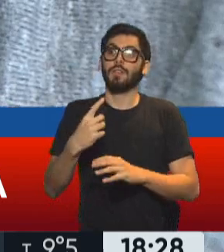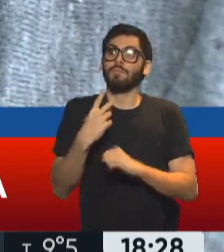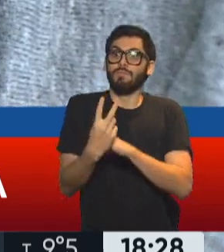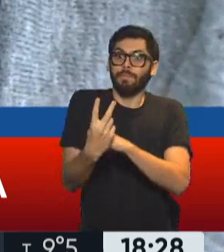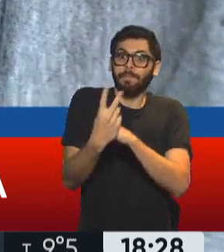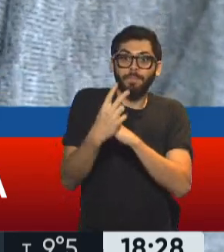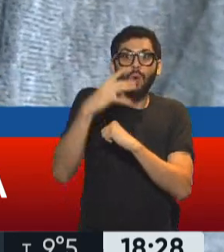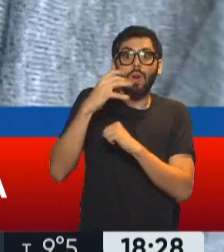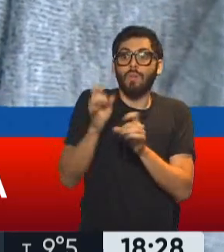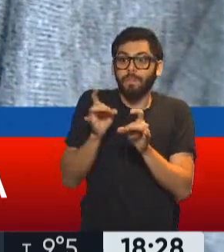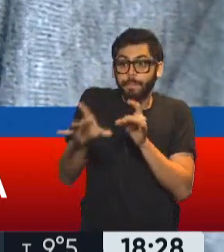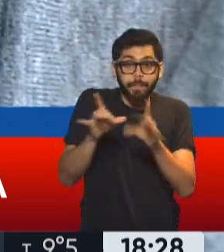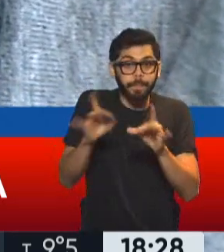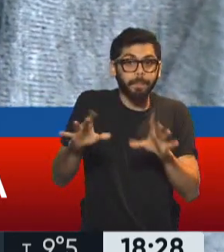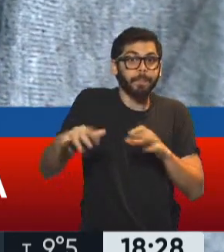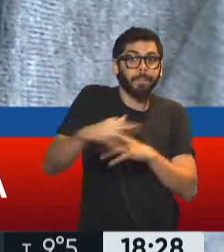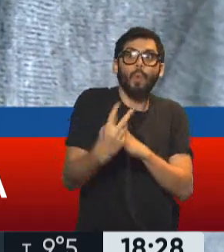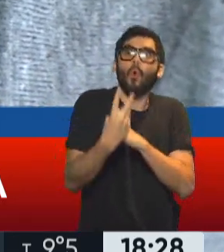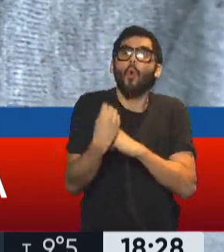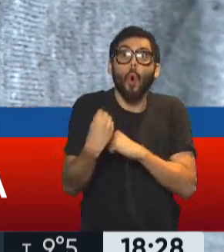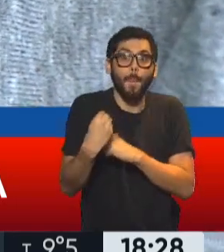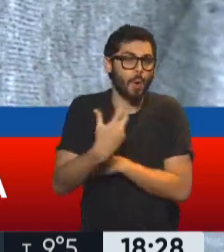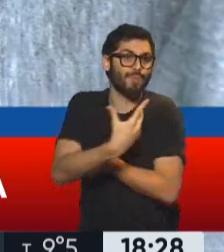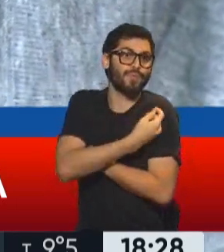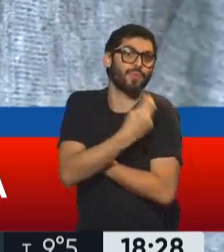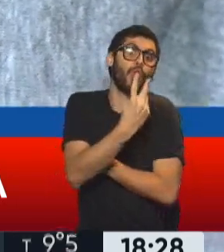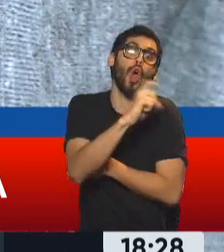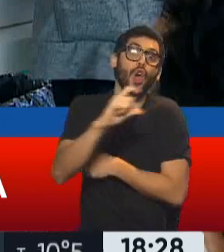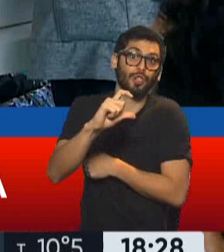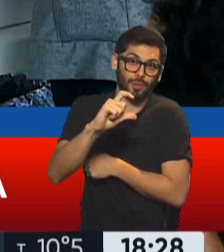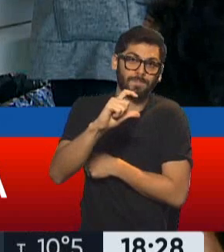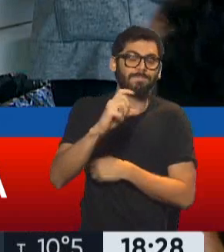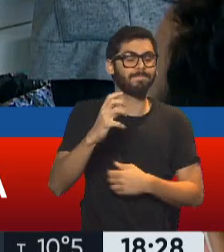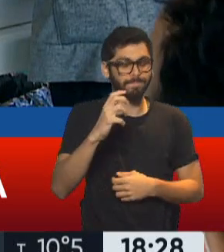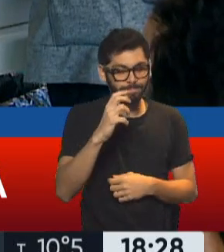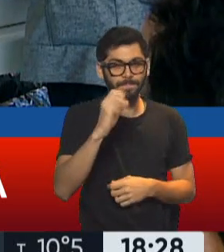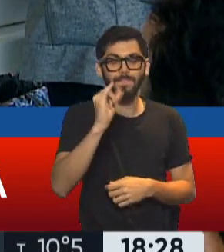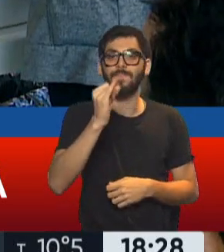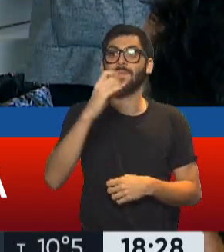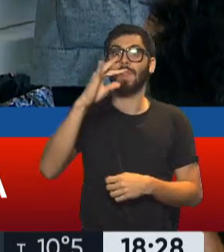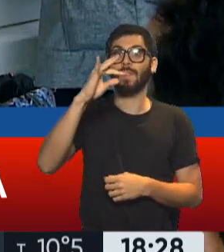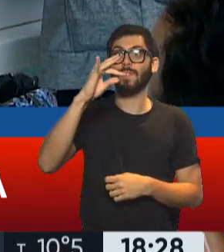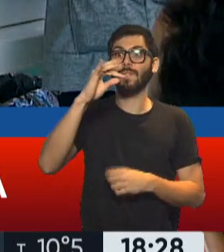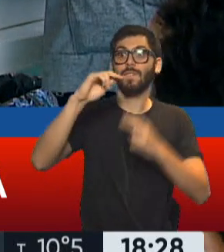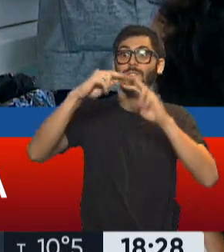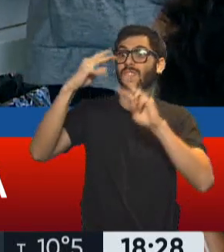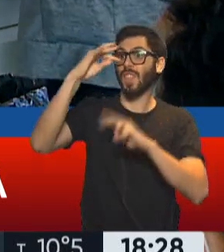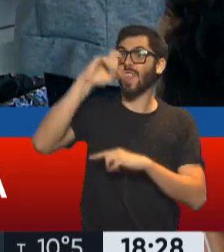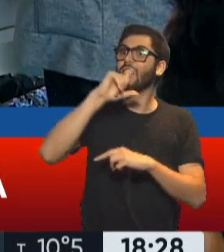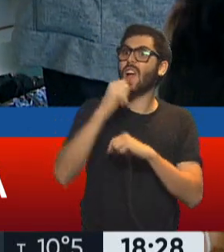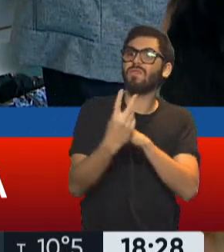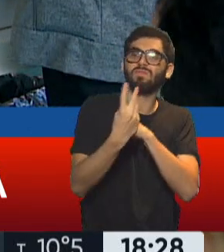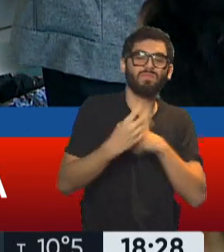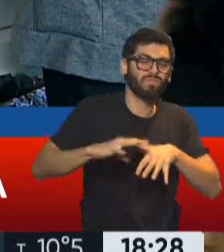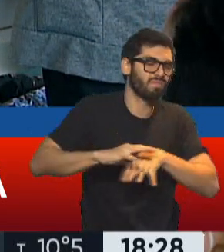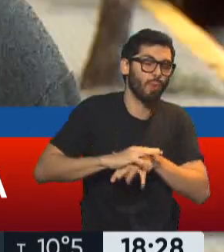evitar la circulación comunitaria en nuestro país. Para protegernos bien de la variante Delta, a diferencia de otras variantes,